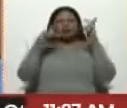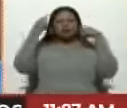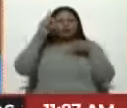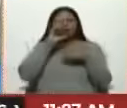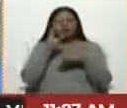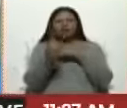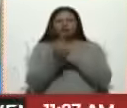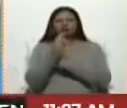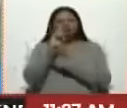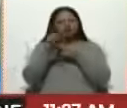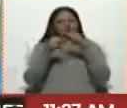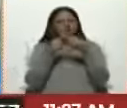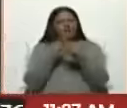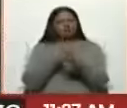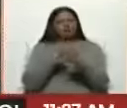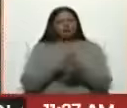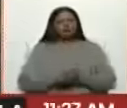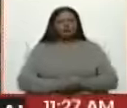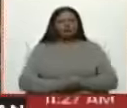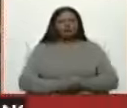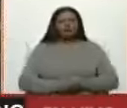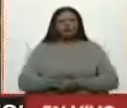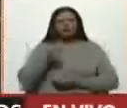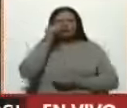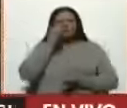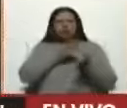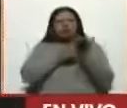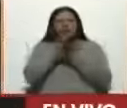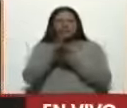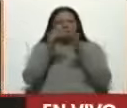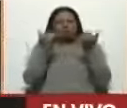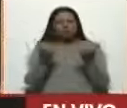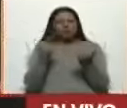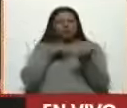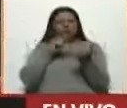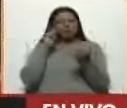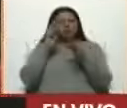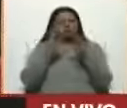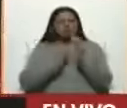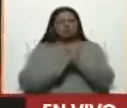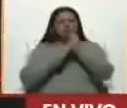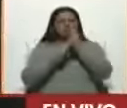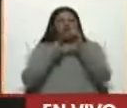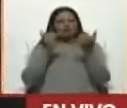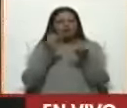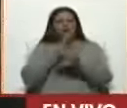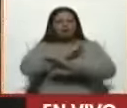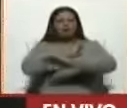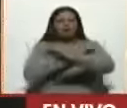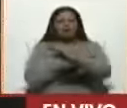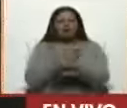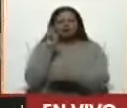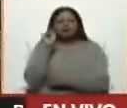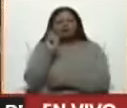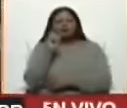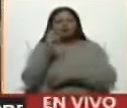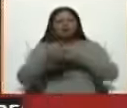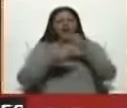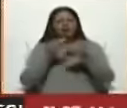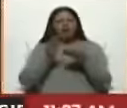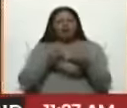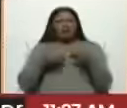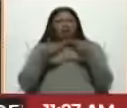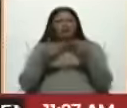traiciono nunca. Un hombre leal, con coraje, con liderazgo, con la fuerza necesaria para